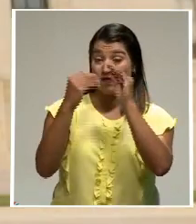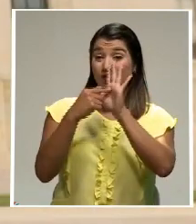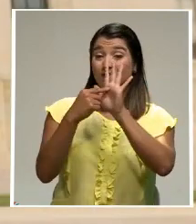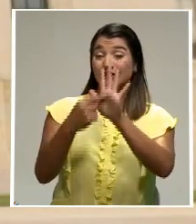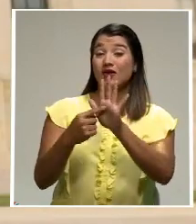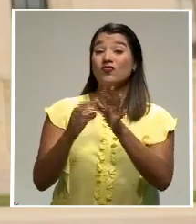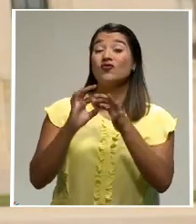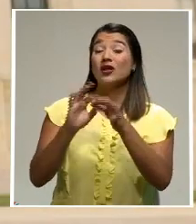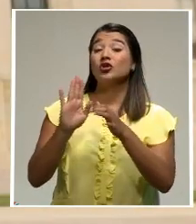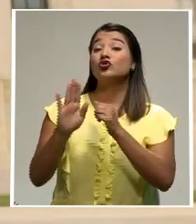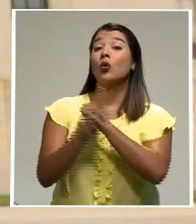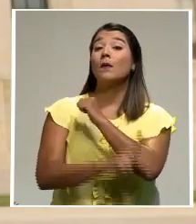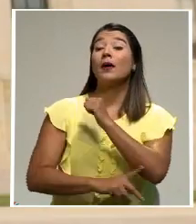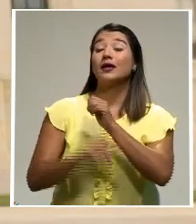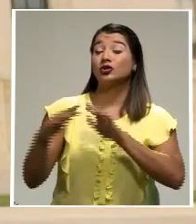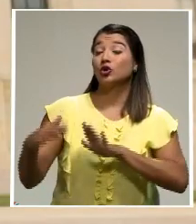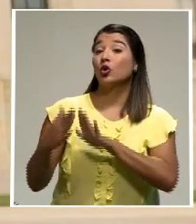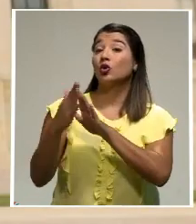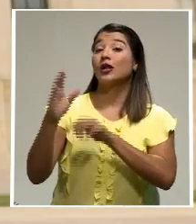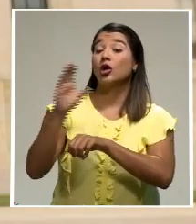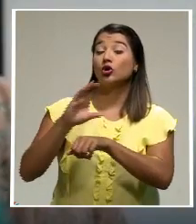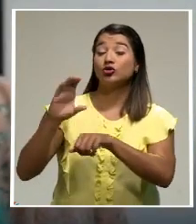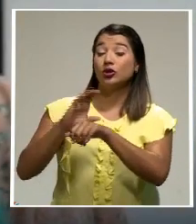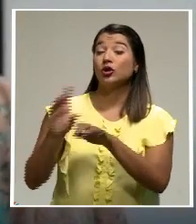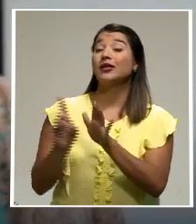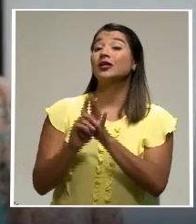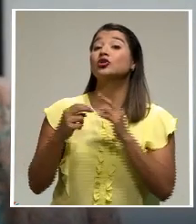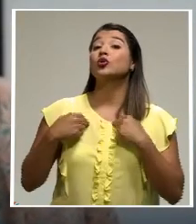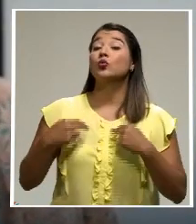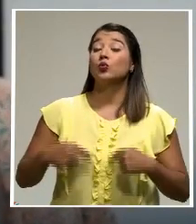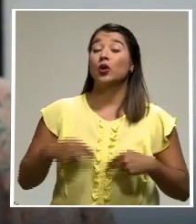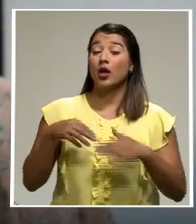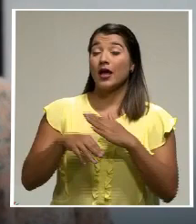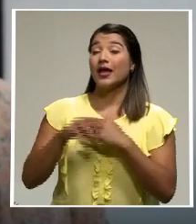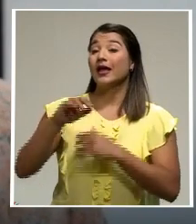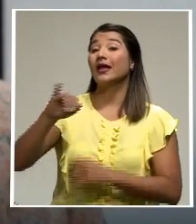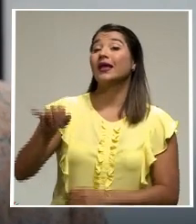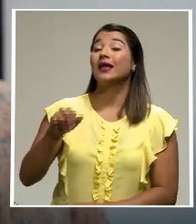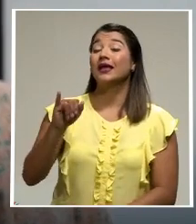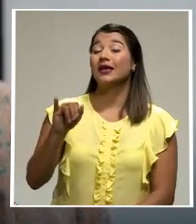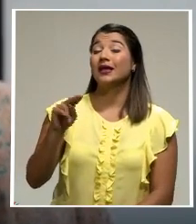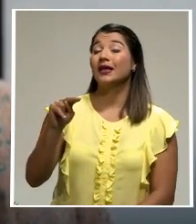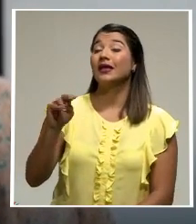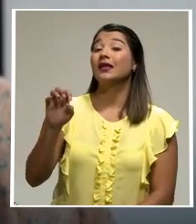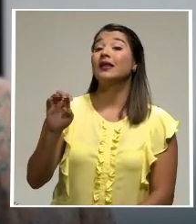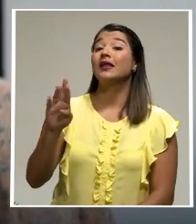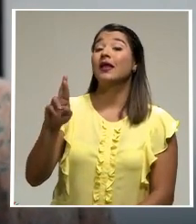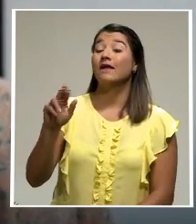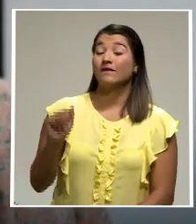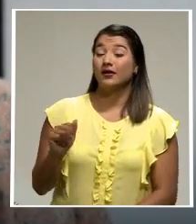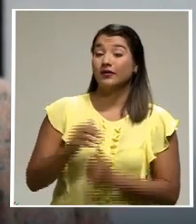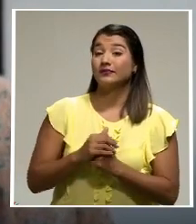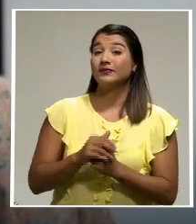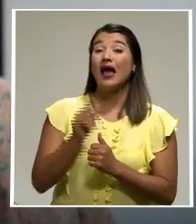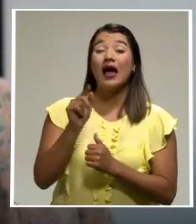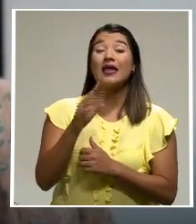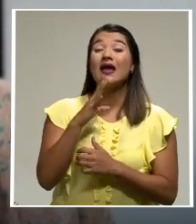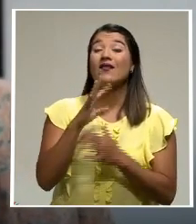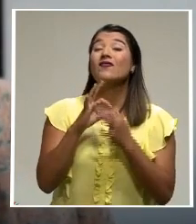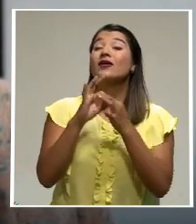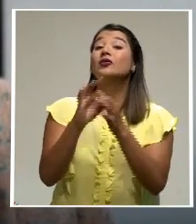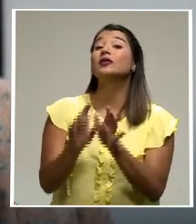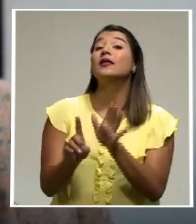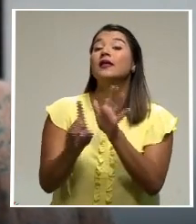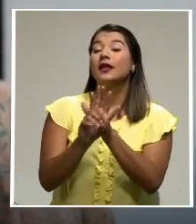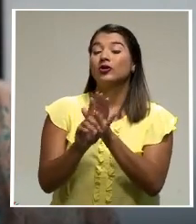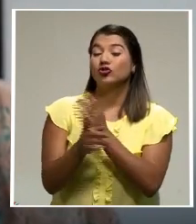país ante el Consejo de Derechos Humanos en Ginebra. La adopción reciente de varias leyes contrarias a los derechos, a la